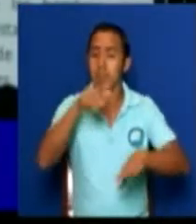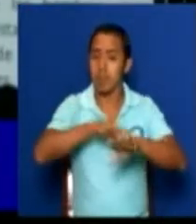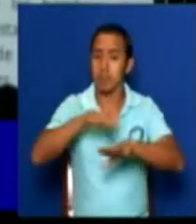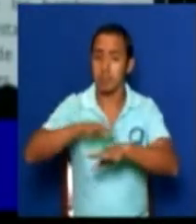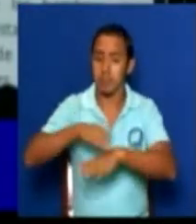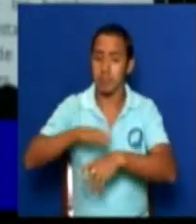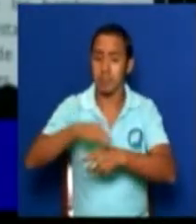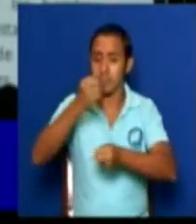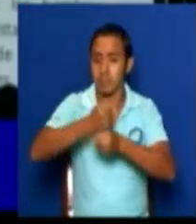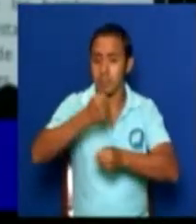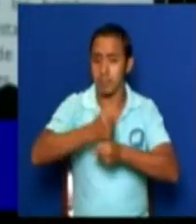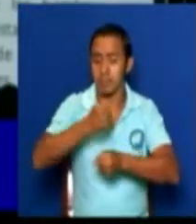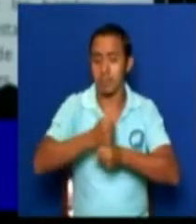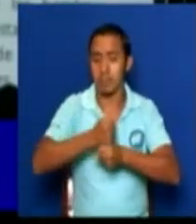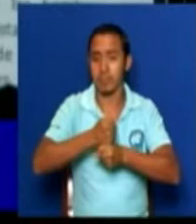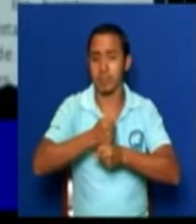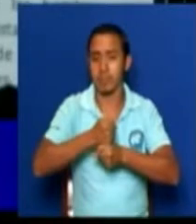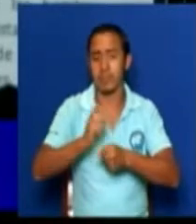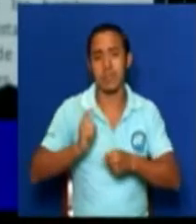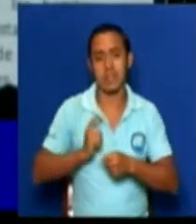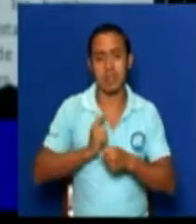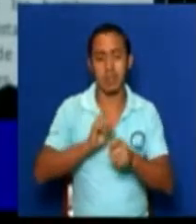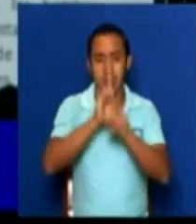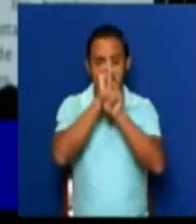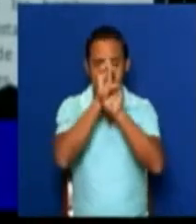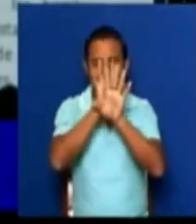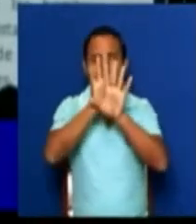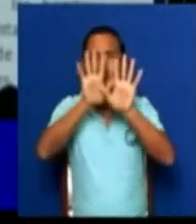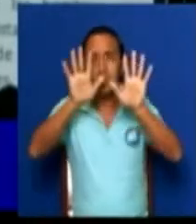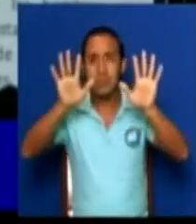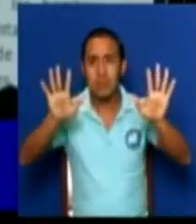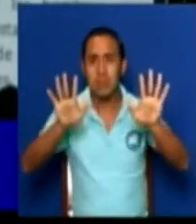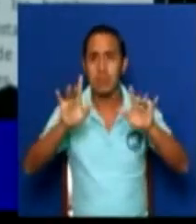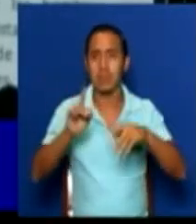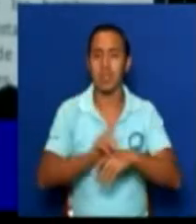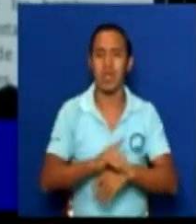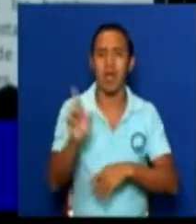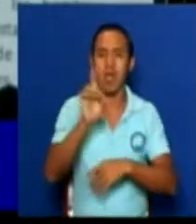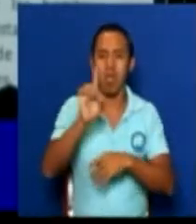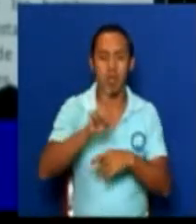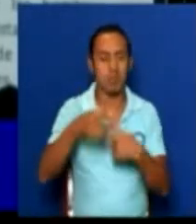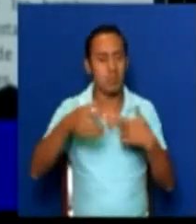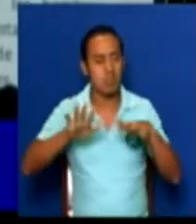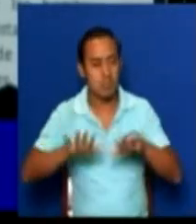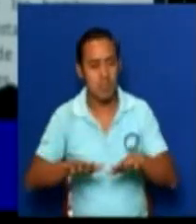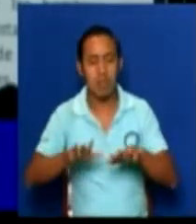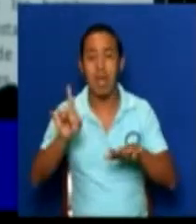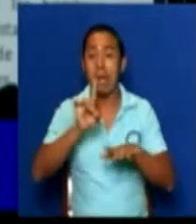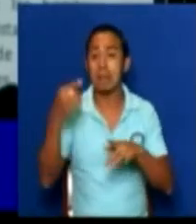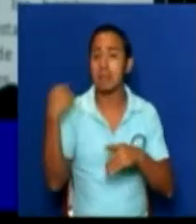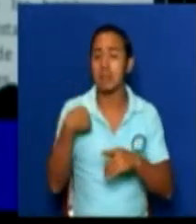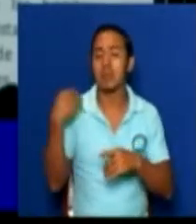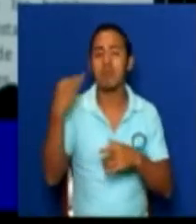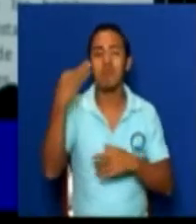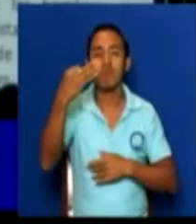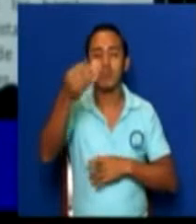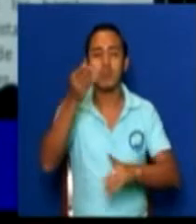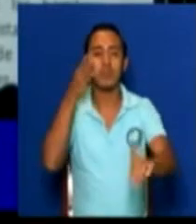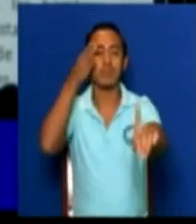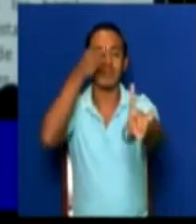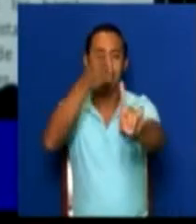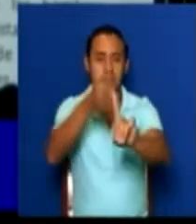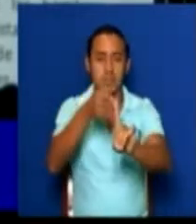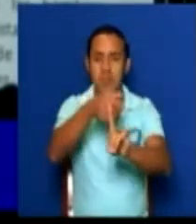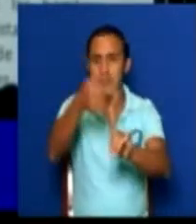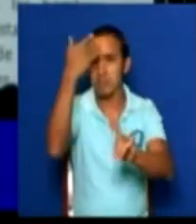laboral, debemos tener claridad sobre dónde estamos y hacia dónde vamos, ¿verdad?, en nuestro país. Esto debe